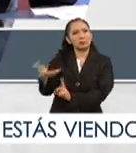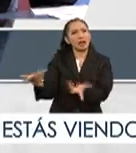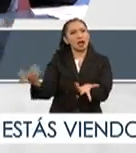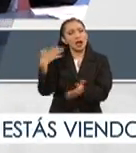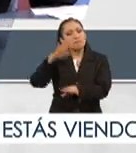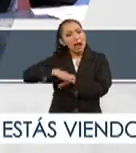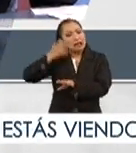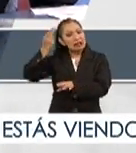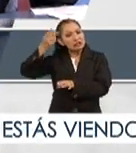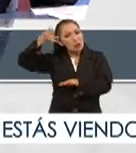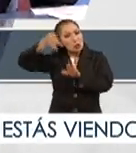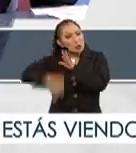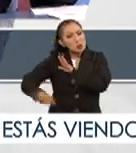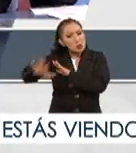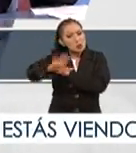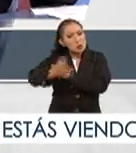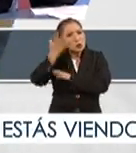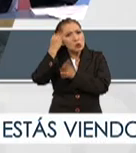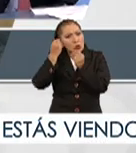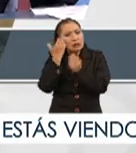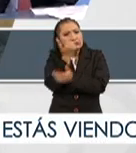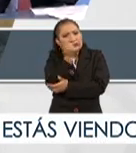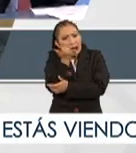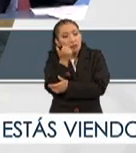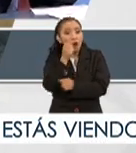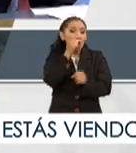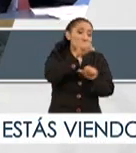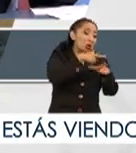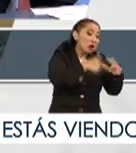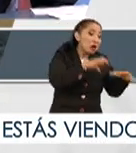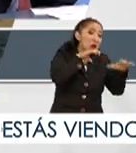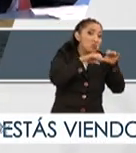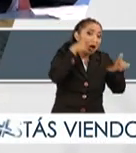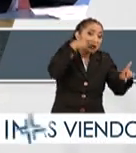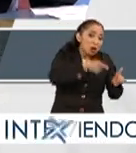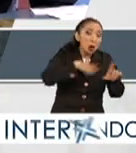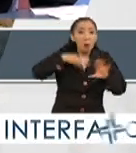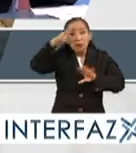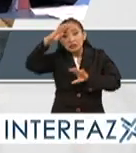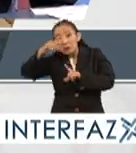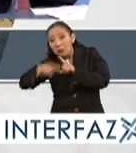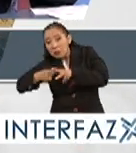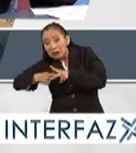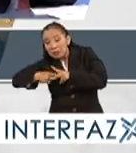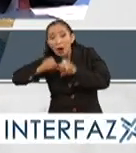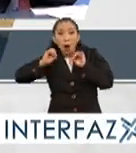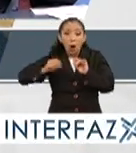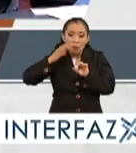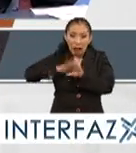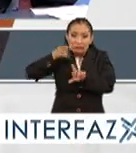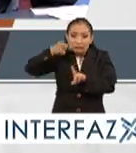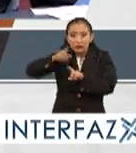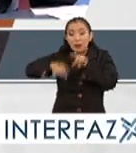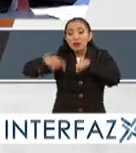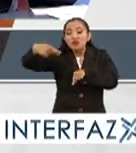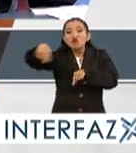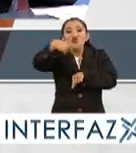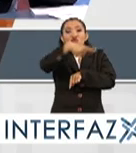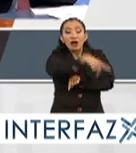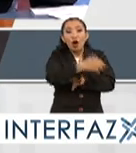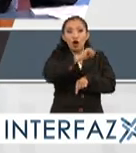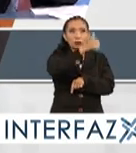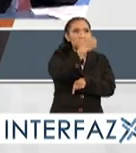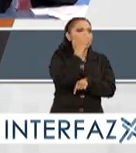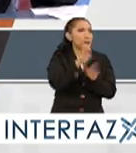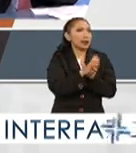en profundizar en los campos de formación académica, algunas en lenguaje y comunicación, en pensamiento matemático y dedicar más tiempo a eso. Otras escuelas